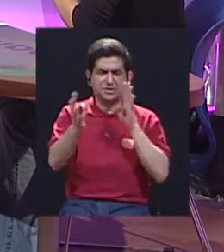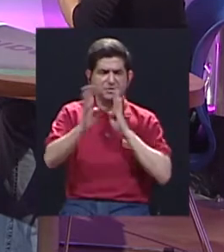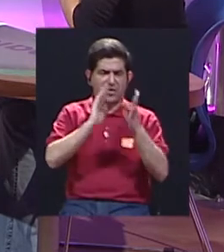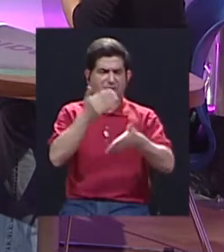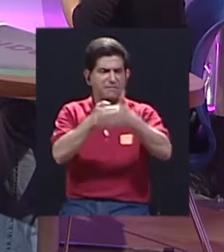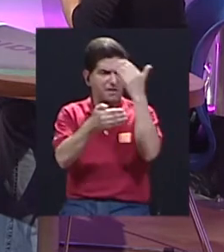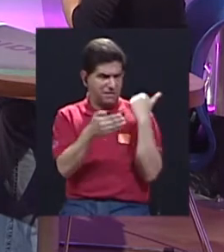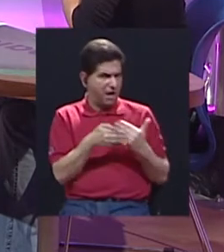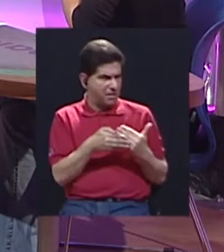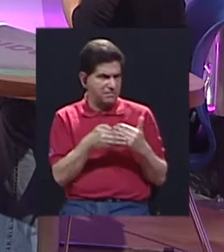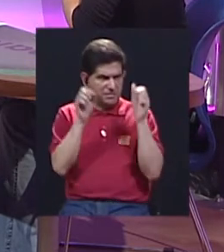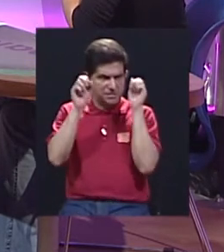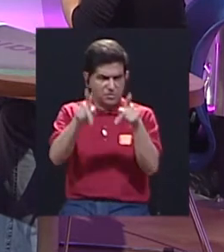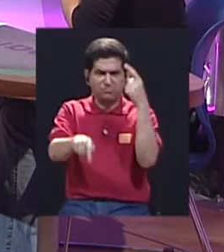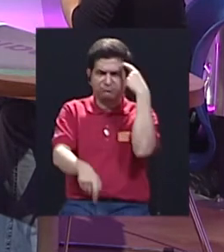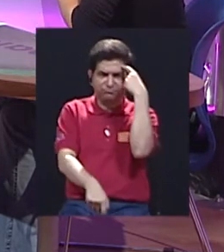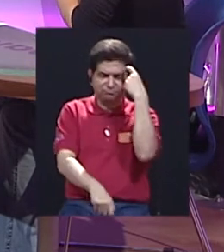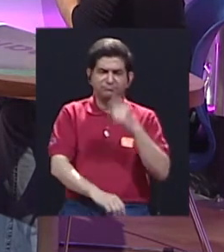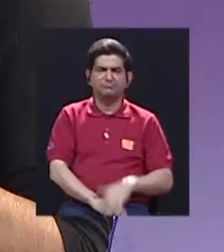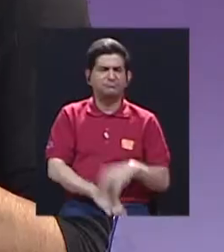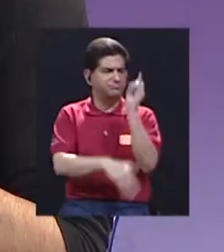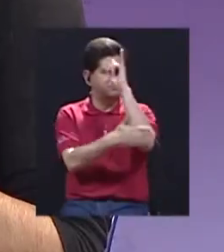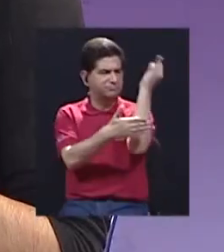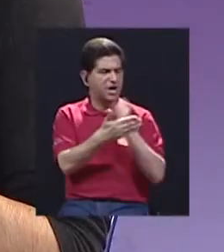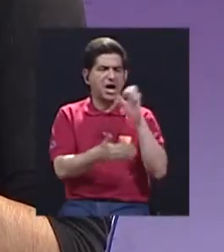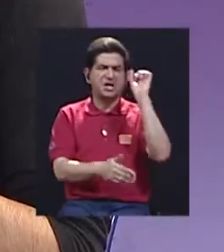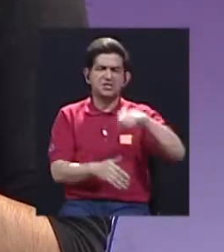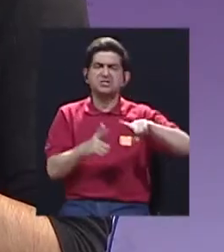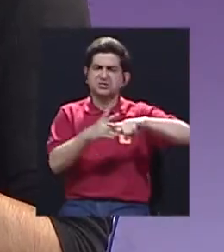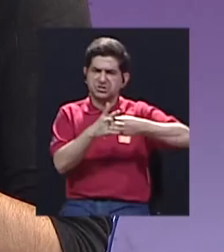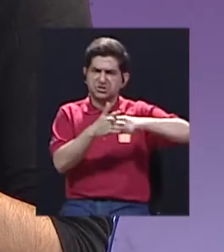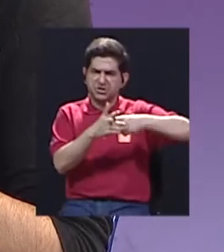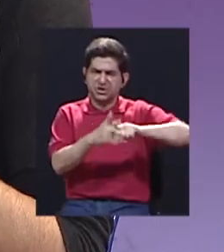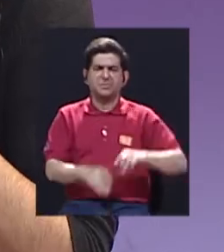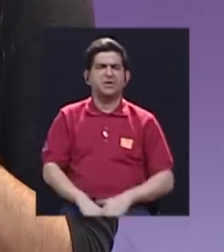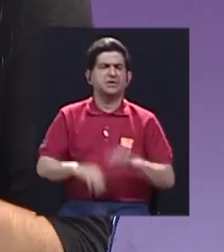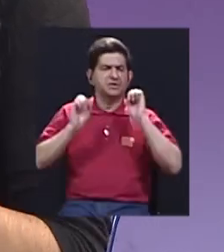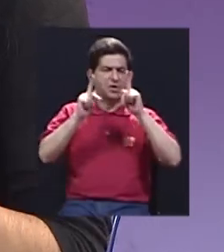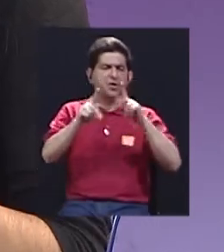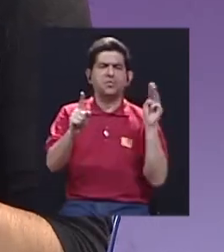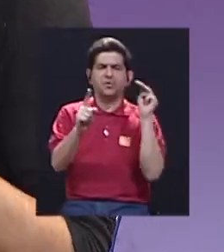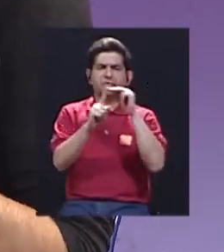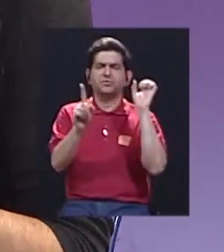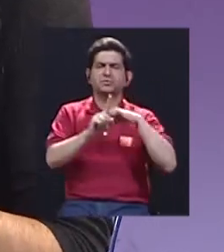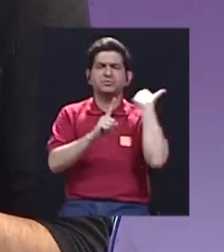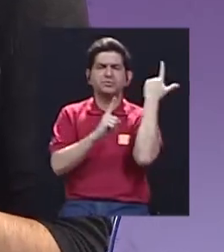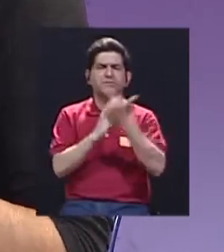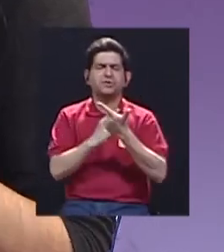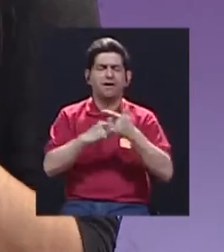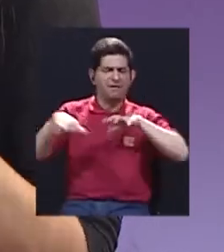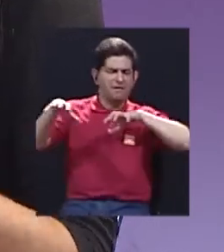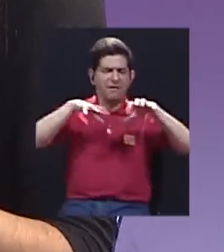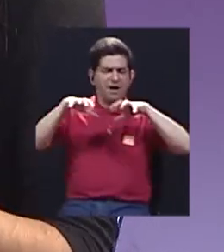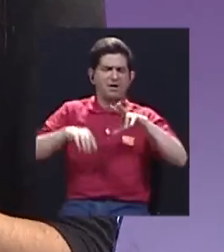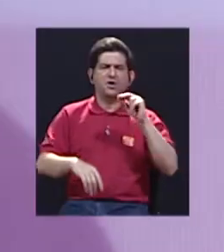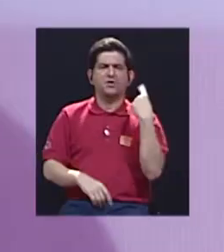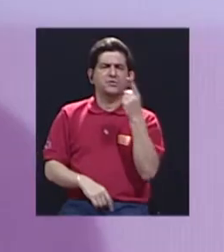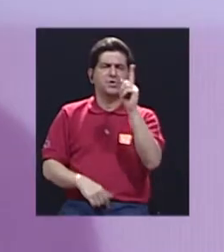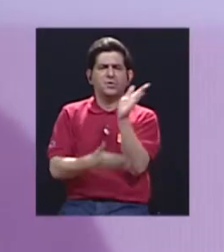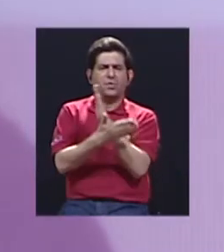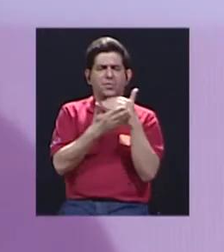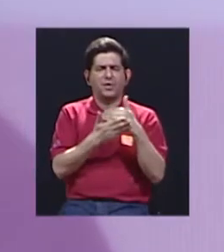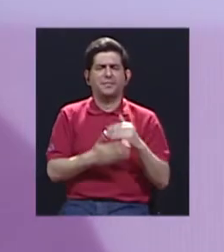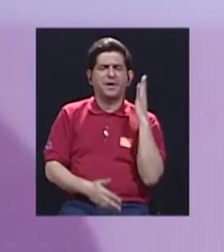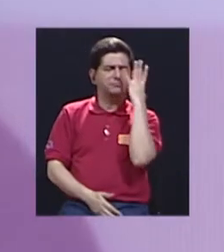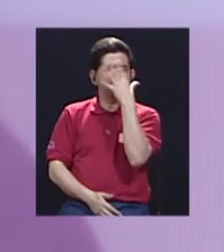hablado permite pensar que el arte sí es una herramienta para poder llevar un mensaje social, ¿no? Para hacer activismo más que una pieza